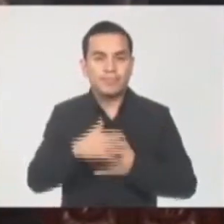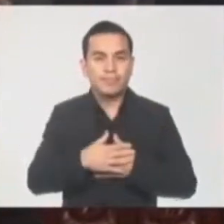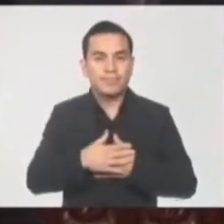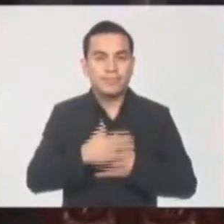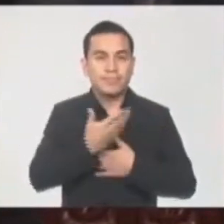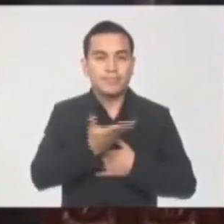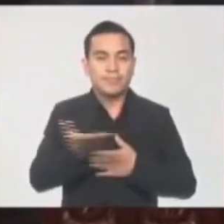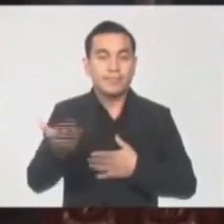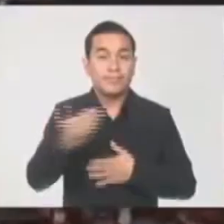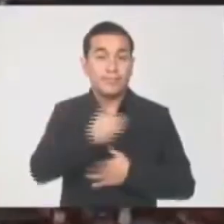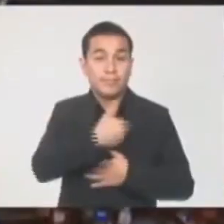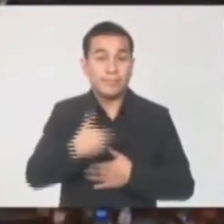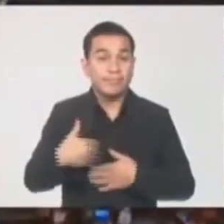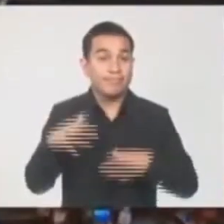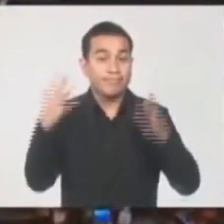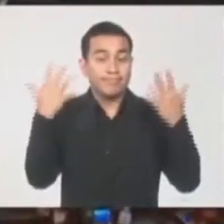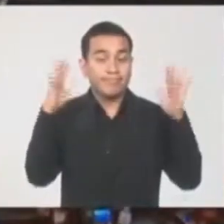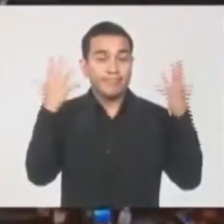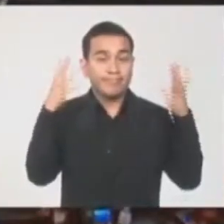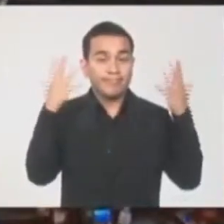presidente.